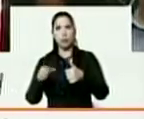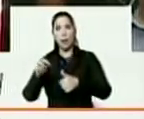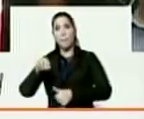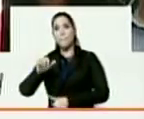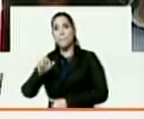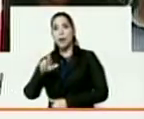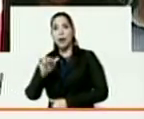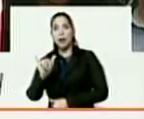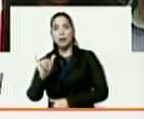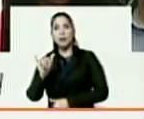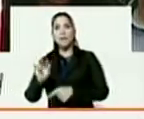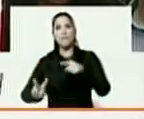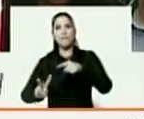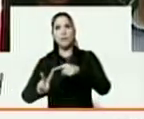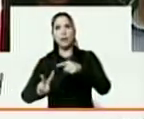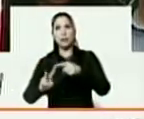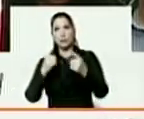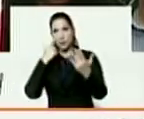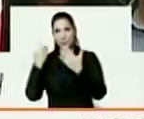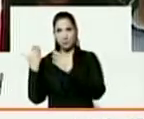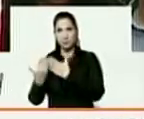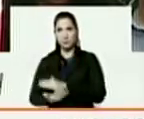venezolana de televisión